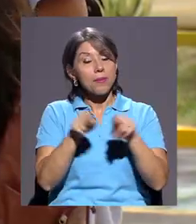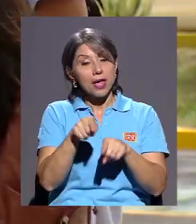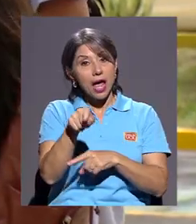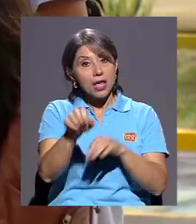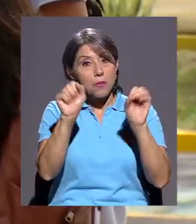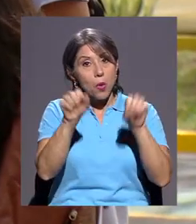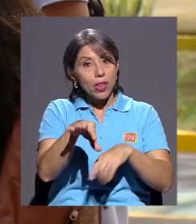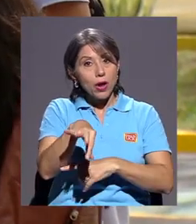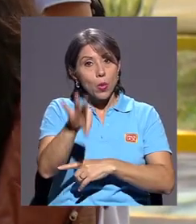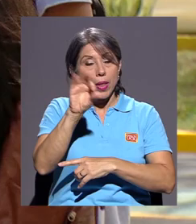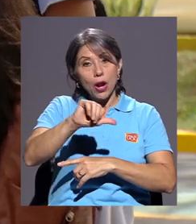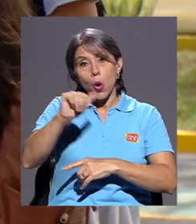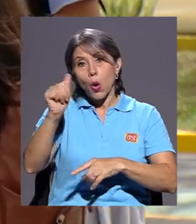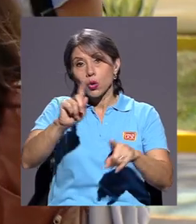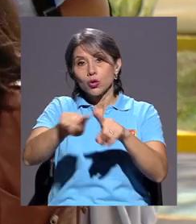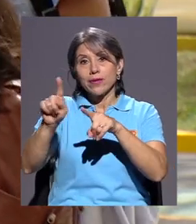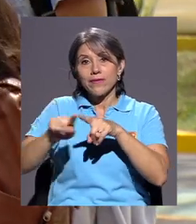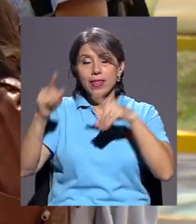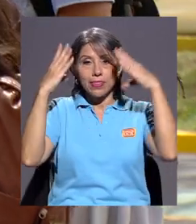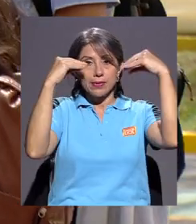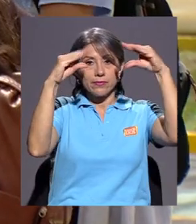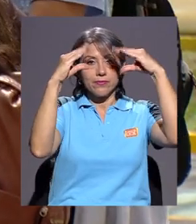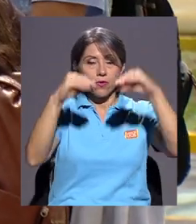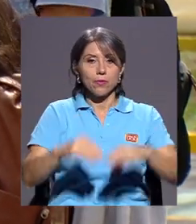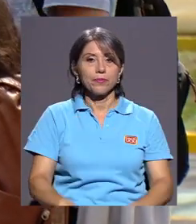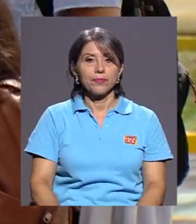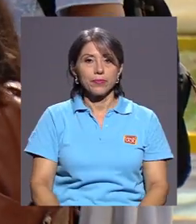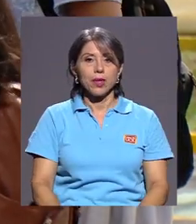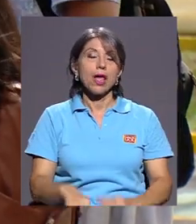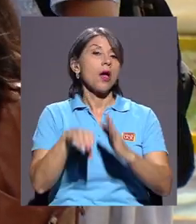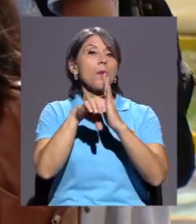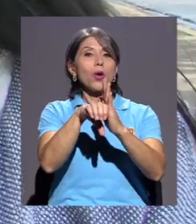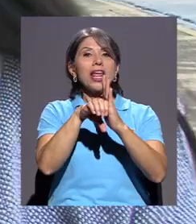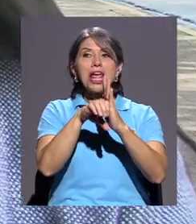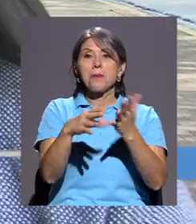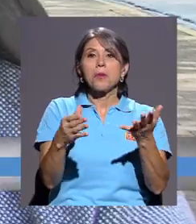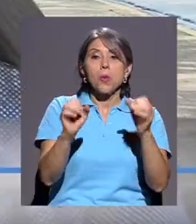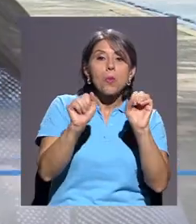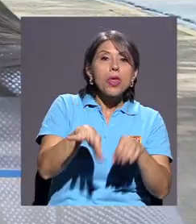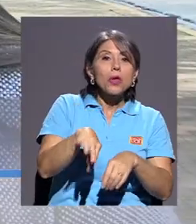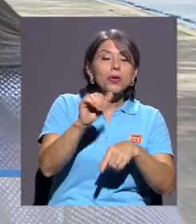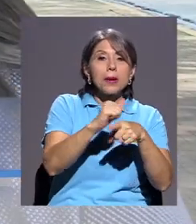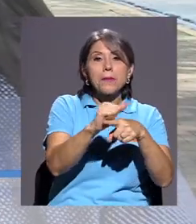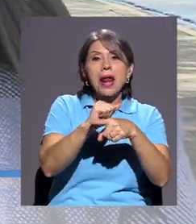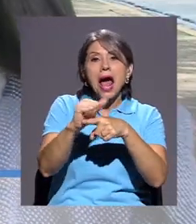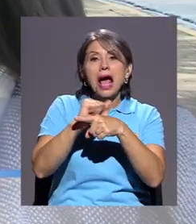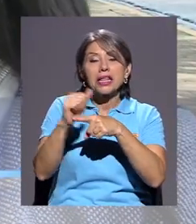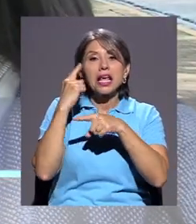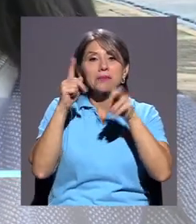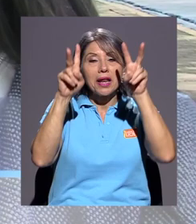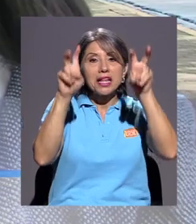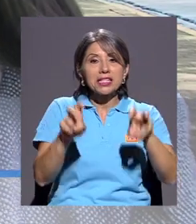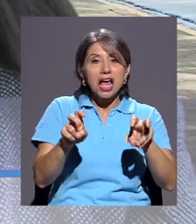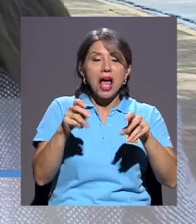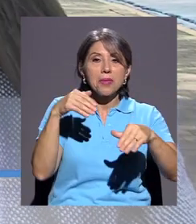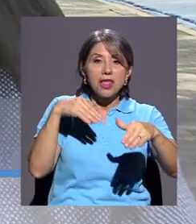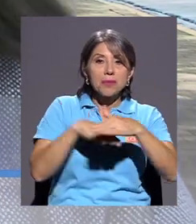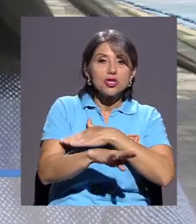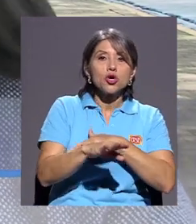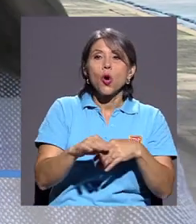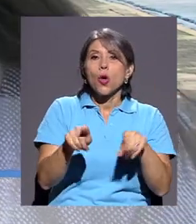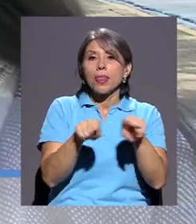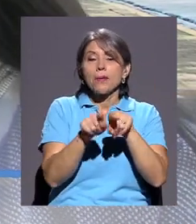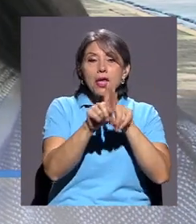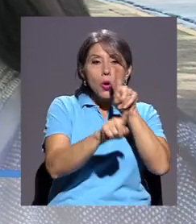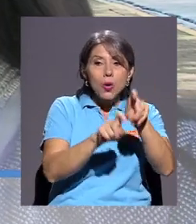Incluso podrá hallar otro tipo de insumos. Por ejemplo, prácticas para el examen de admisión, cuestionarios